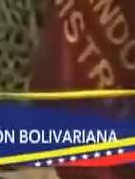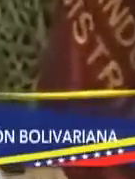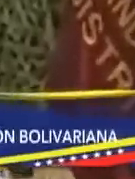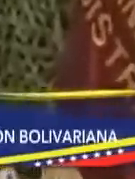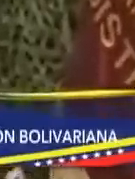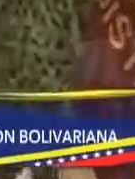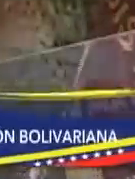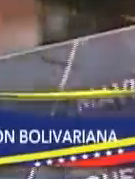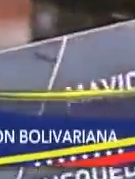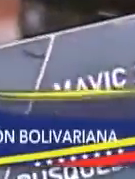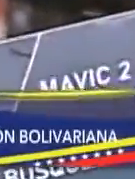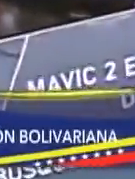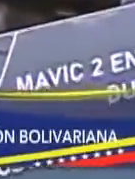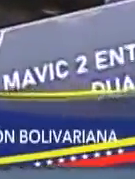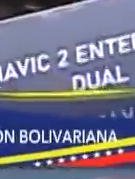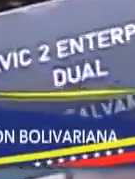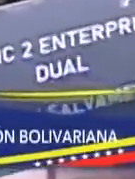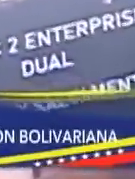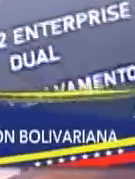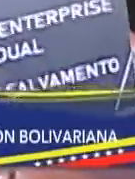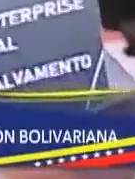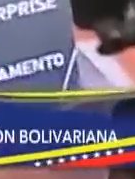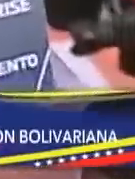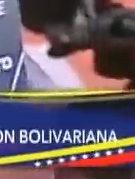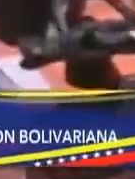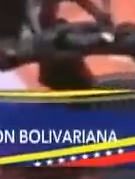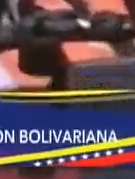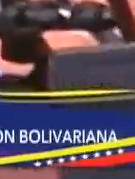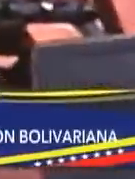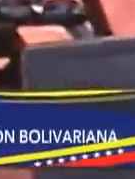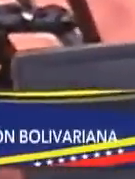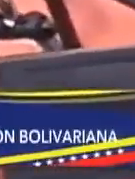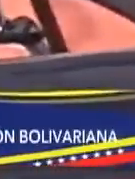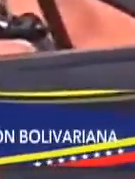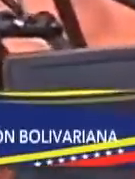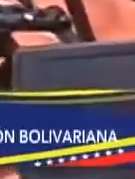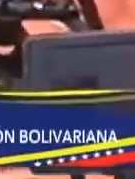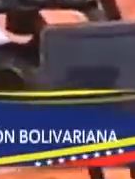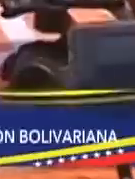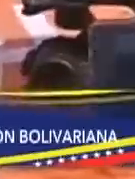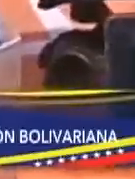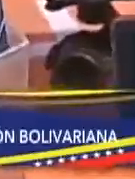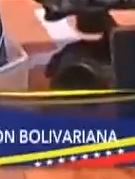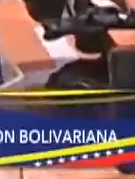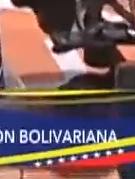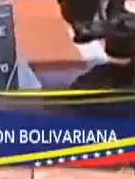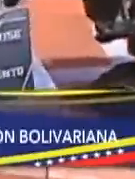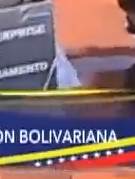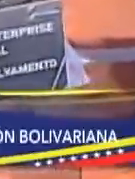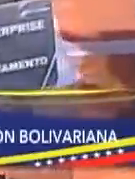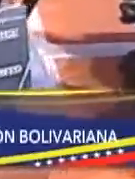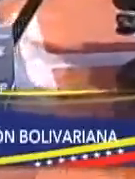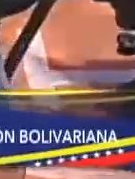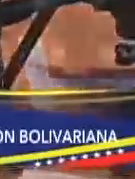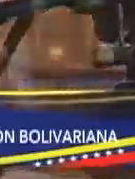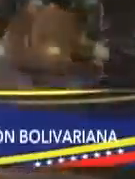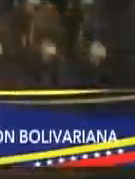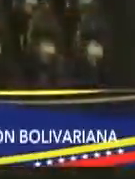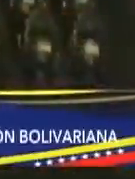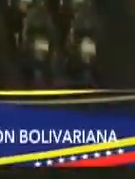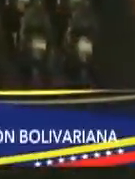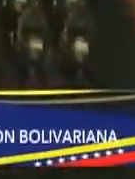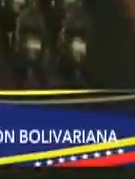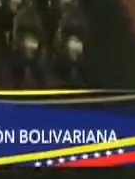magna adecuada a los nuevos tiempos. Lo juro. Fueron las palabras del comandante Hugo Chávez Frías en el hemiciclo protocolar